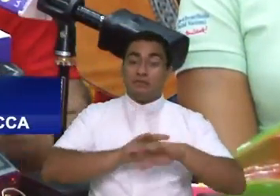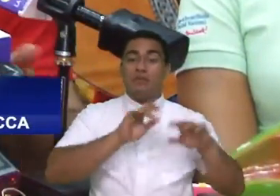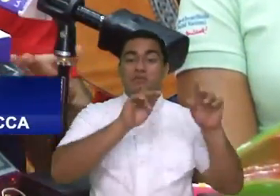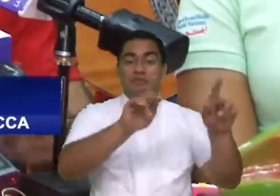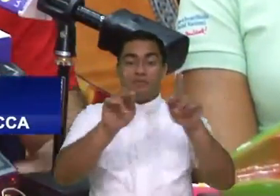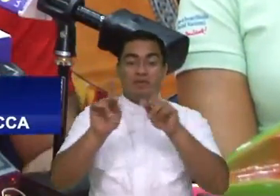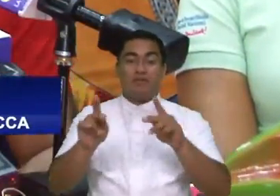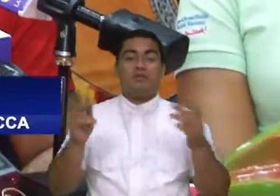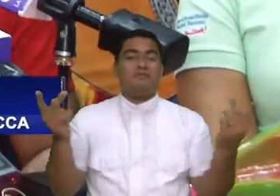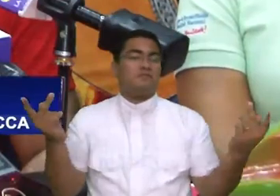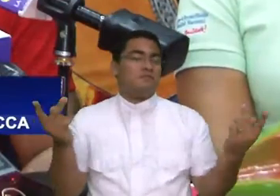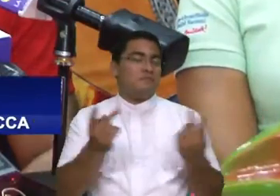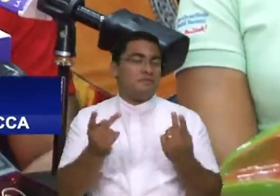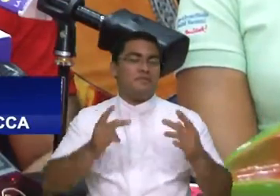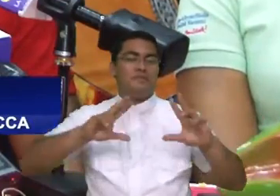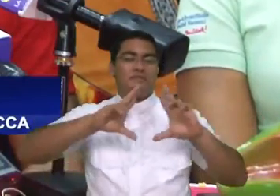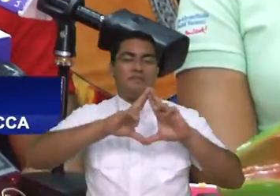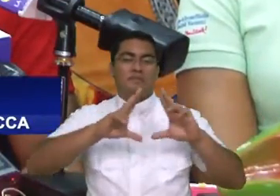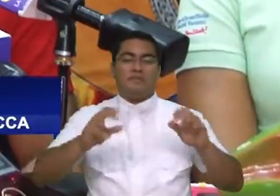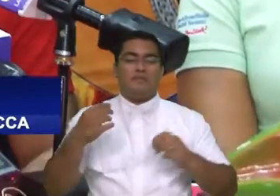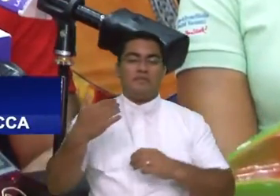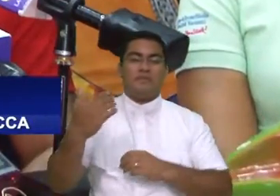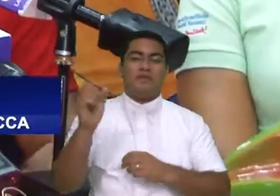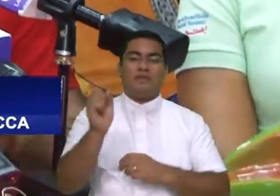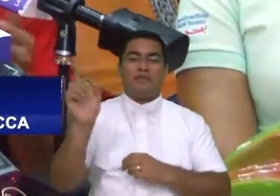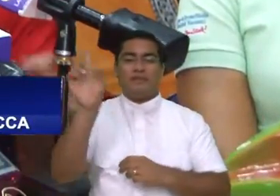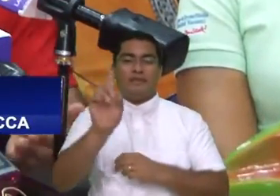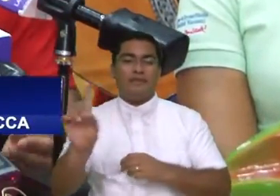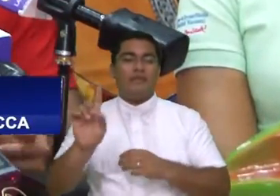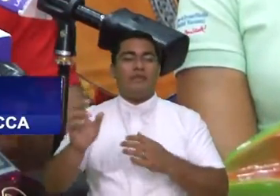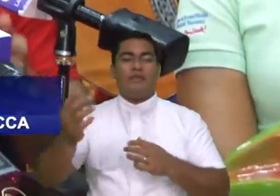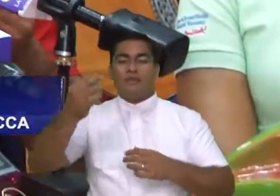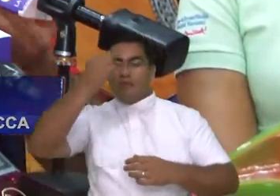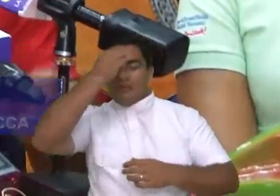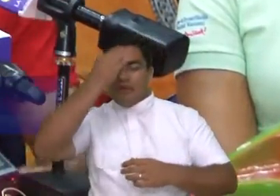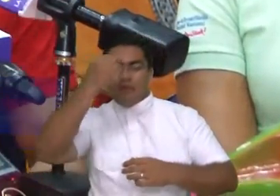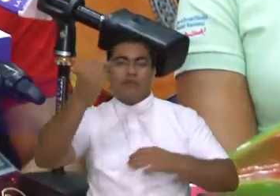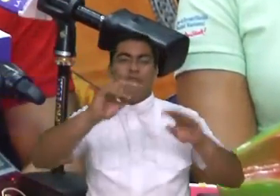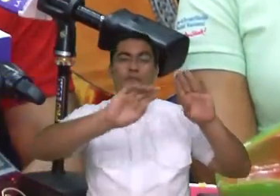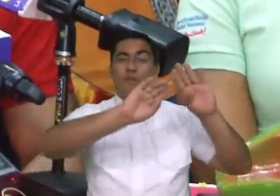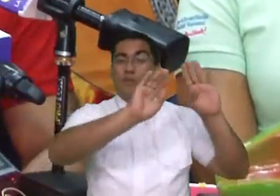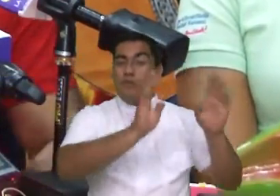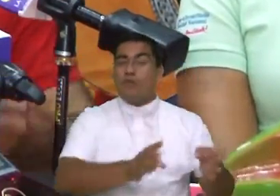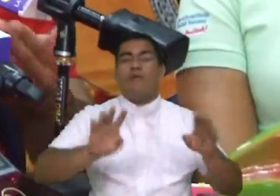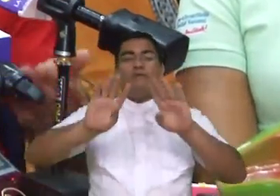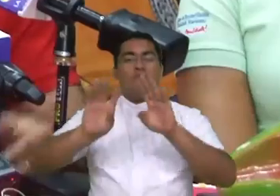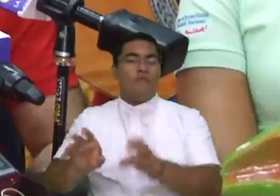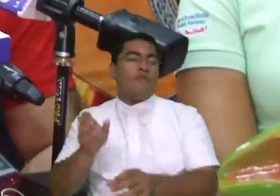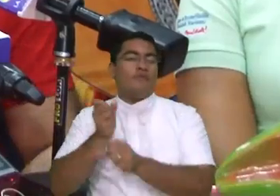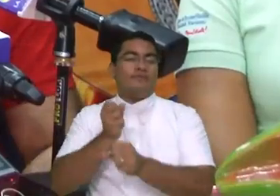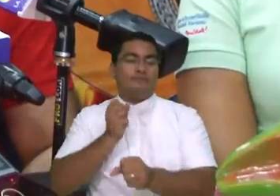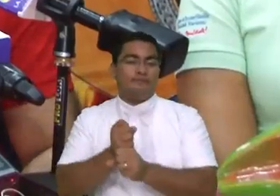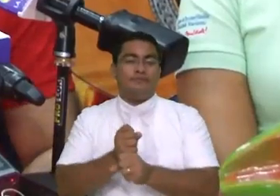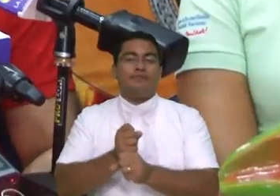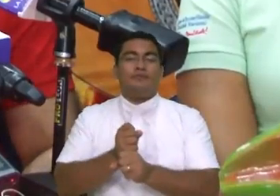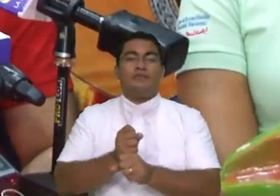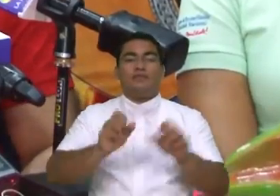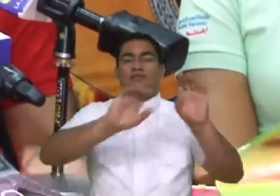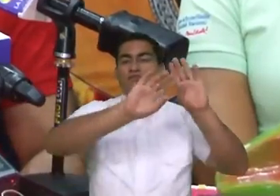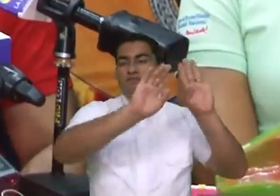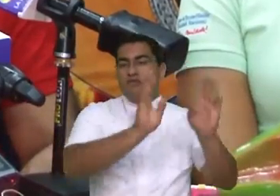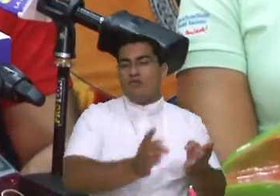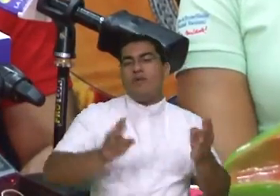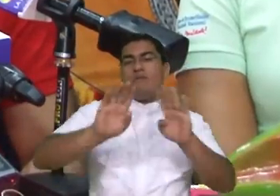en este fin de semana que está dedicado a la mujer laboriosa, a la mujer trabajadora, a la mujer emprendedora y a esa mujer que representa